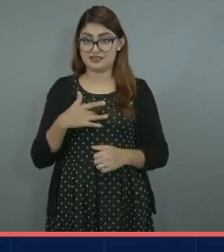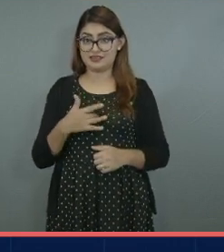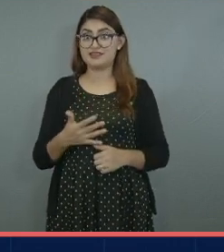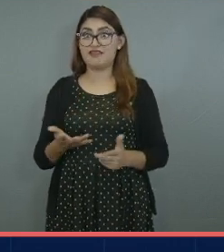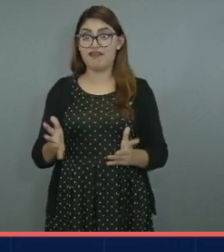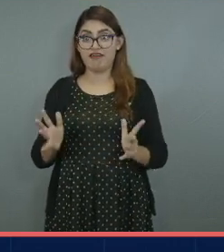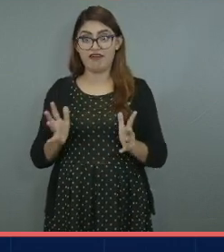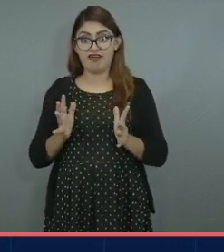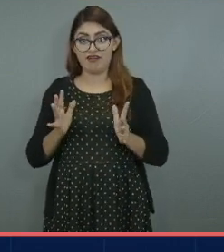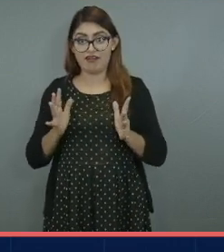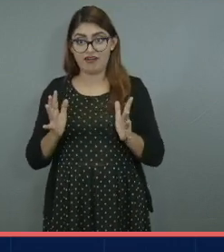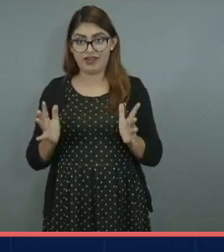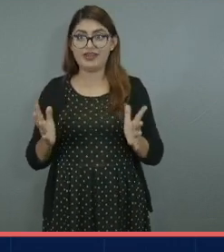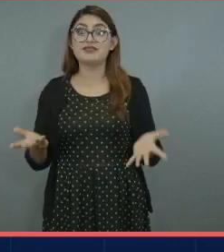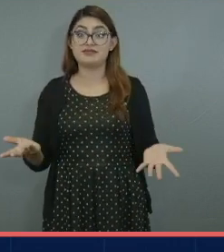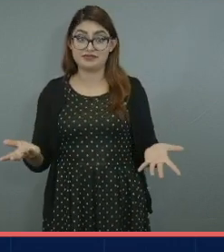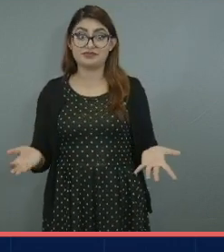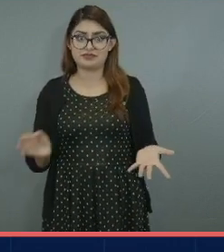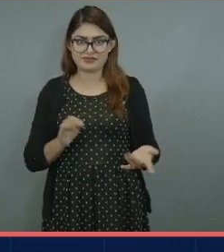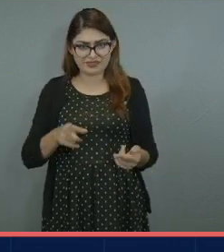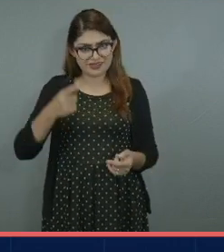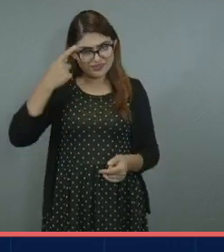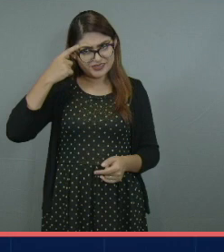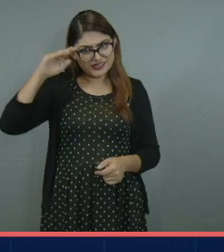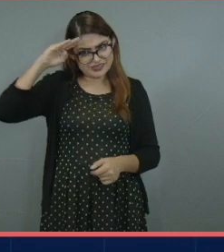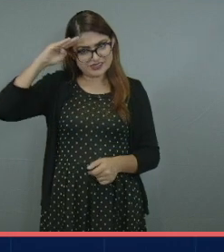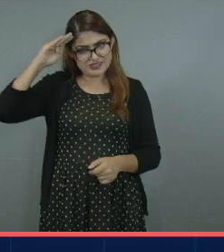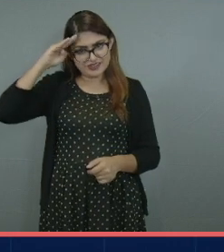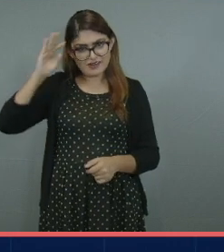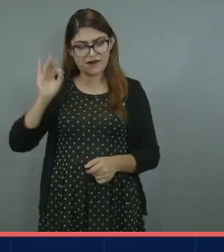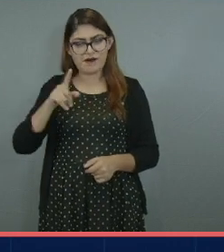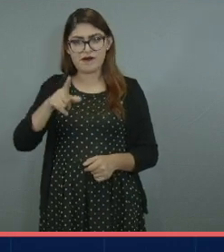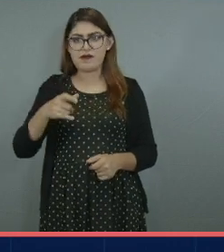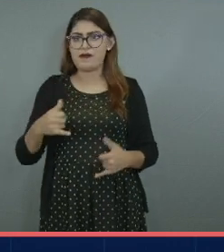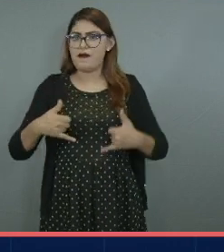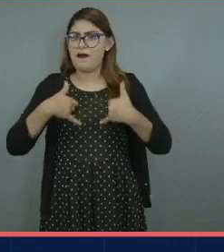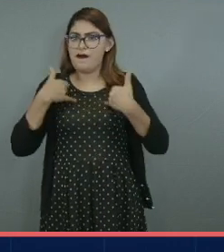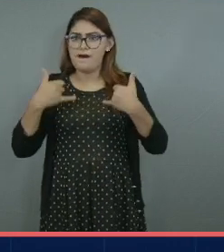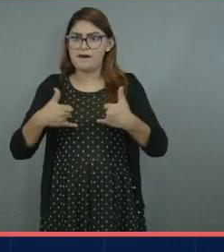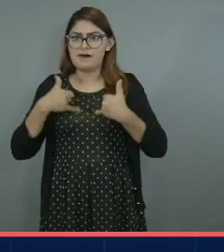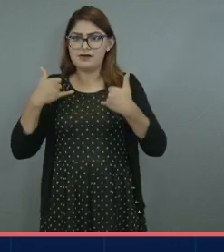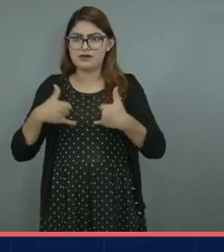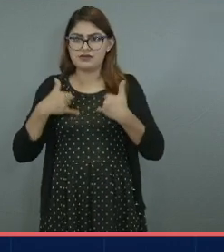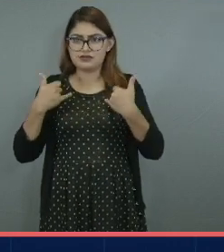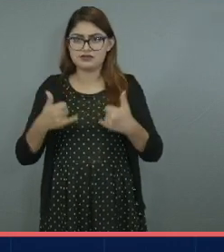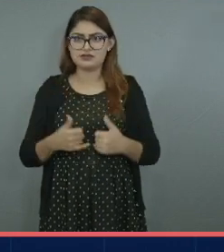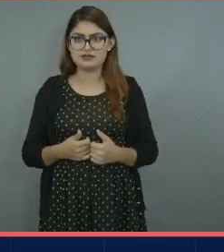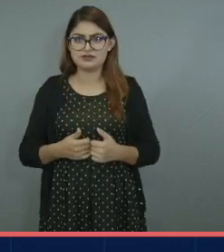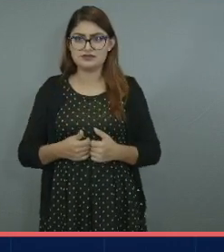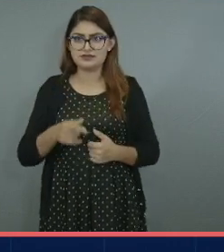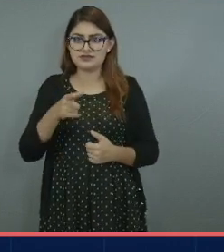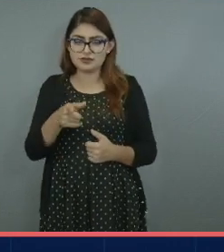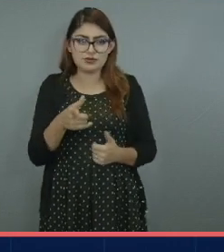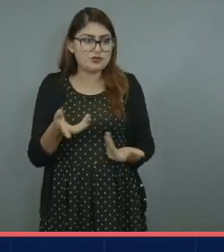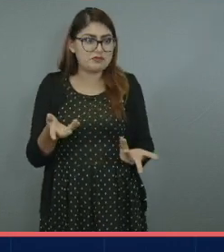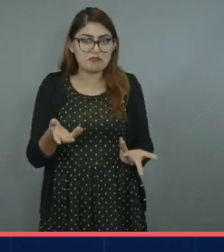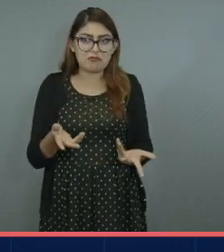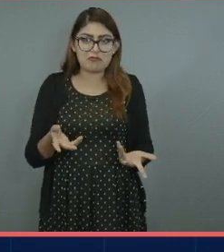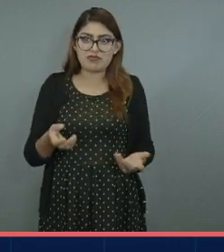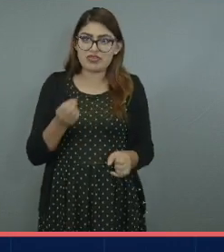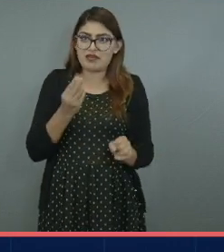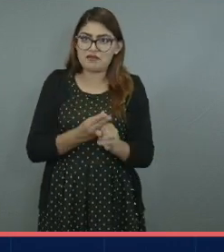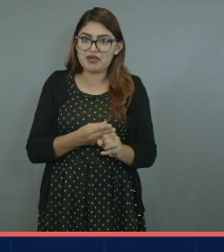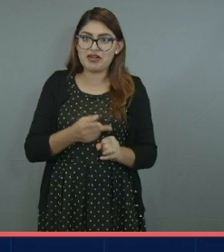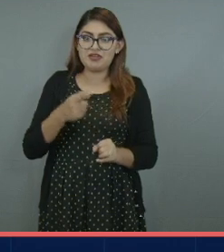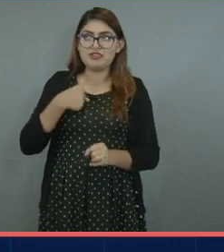Por Dios, ¿habías pensado en algún momento de tu pequeña y corta y hermosa vida poder